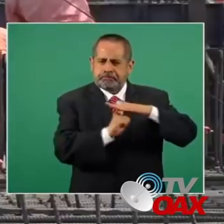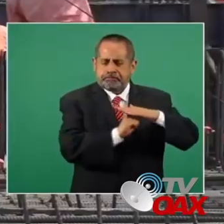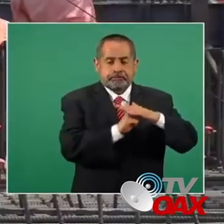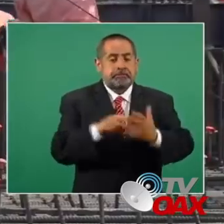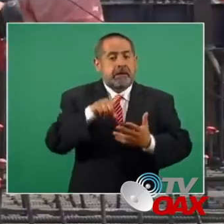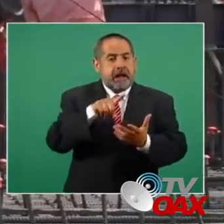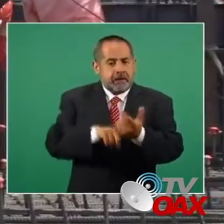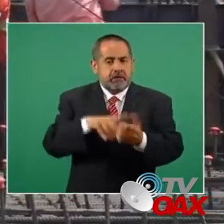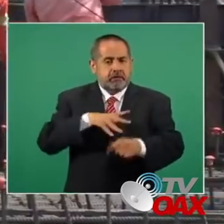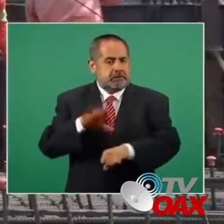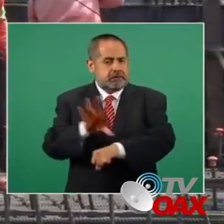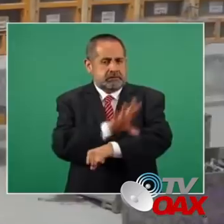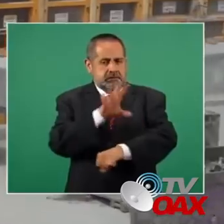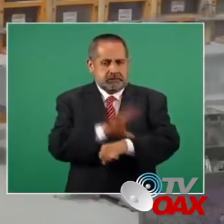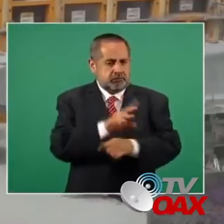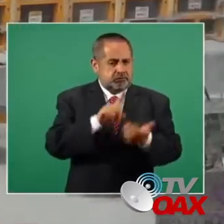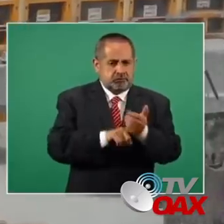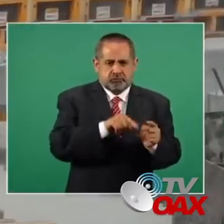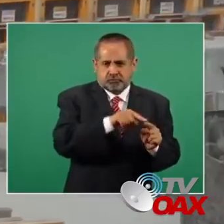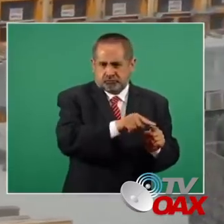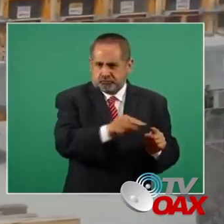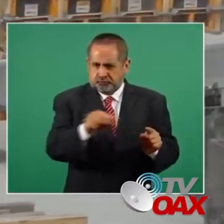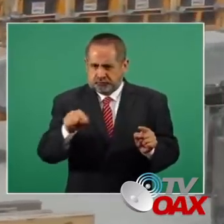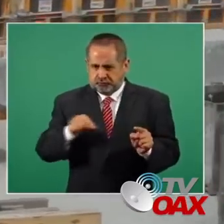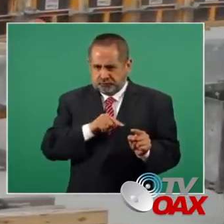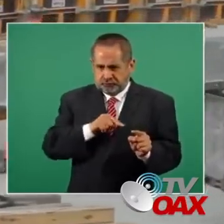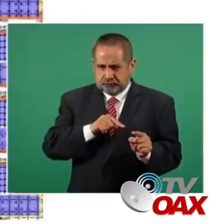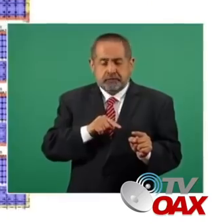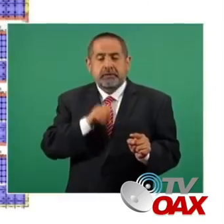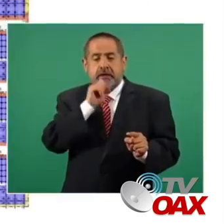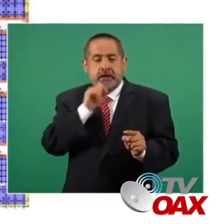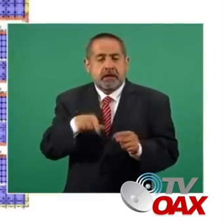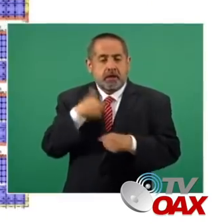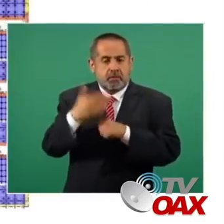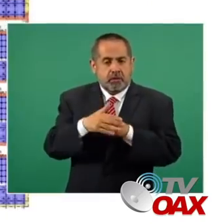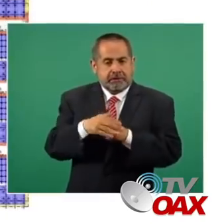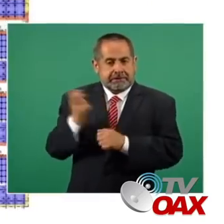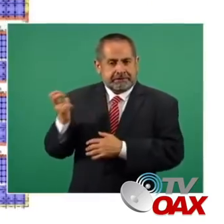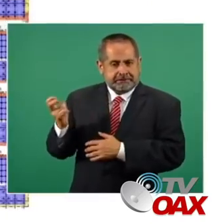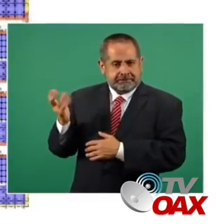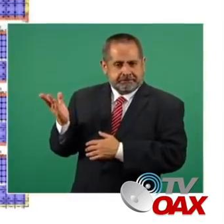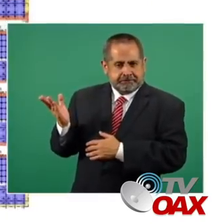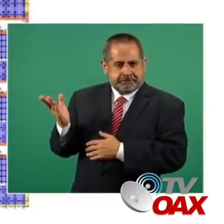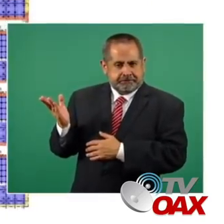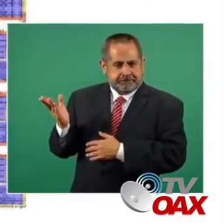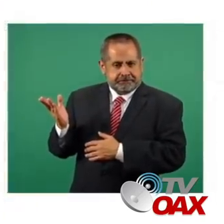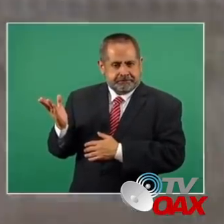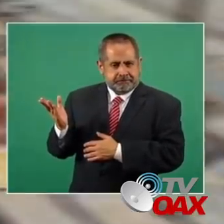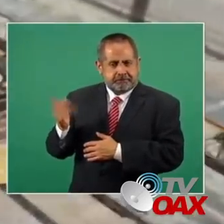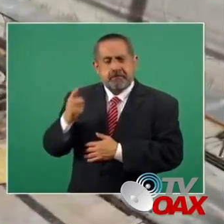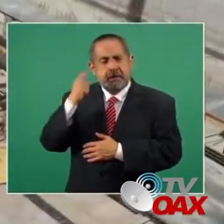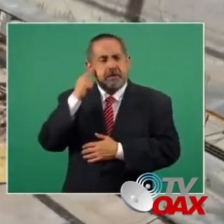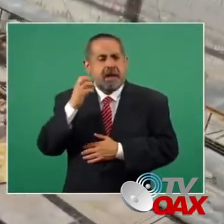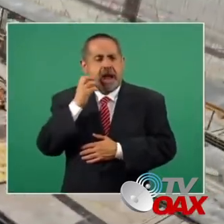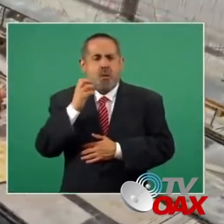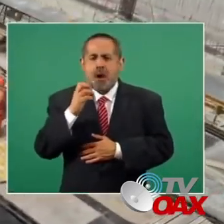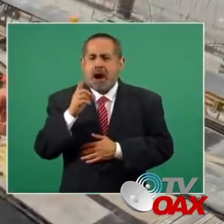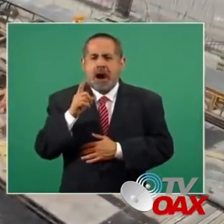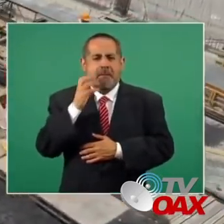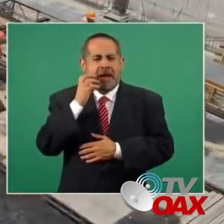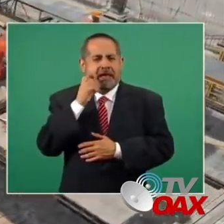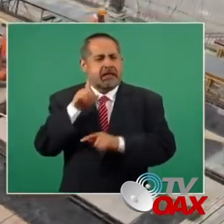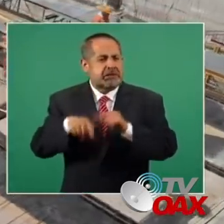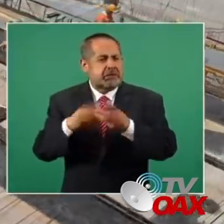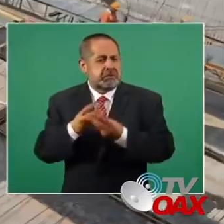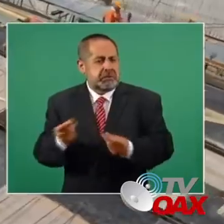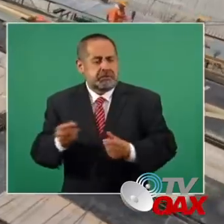eléctricas de las plantas coquizadora y combinada, y en la construcción de los tanques de la planta de tratamientos de aguas amargas. En el área de